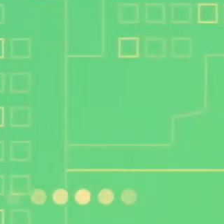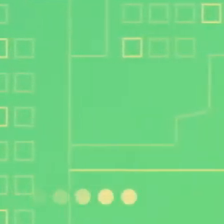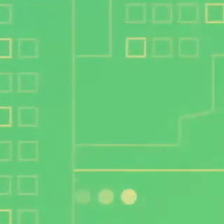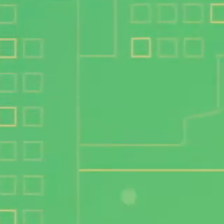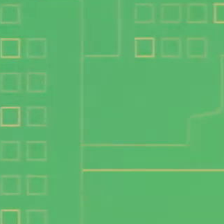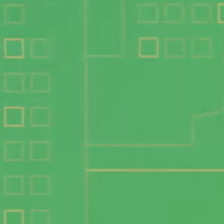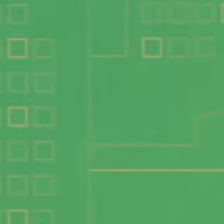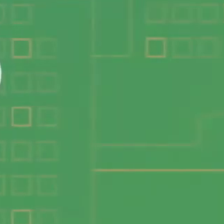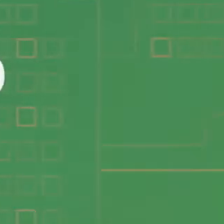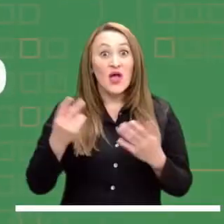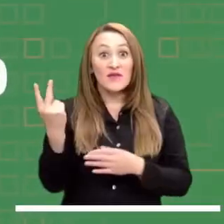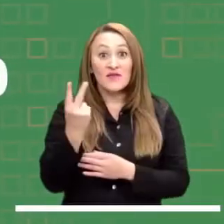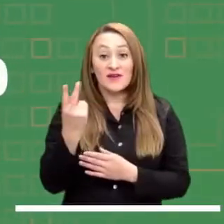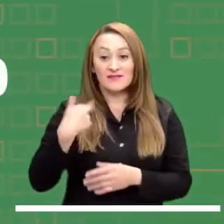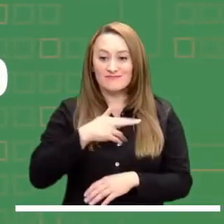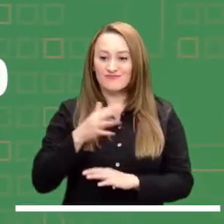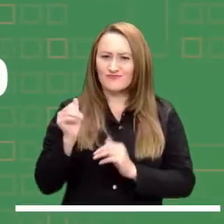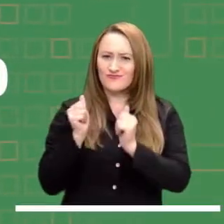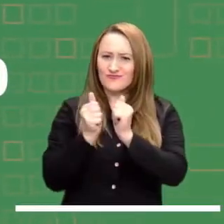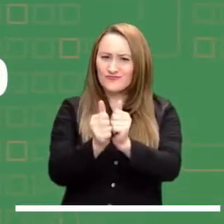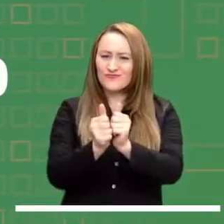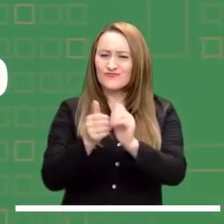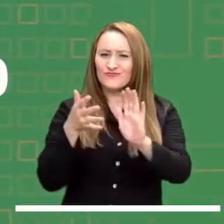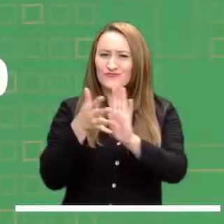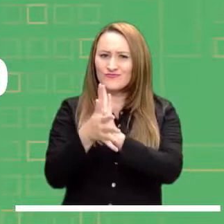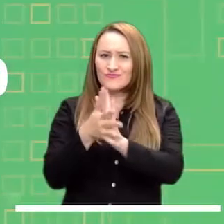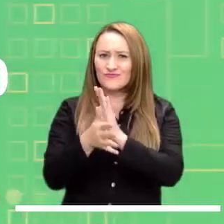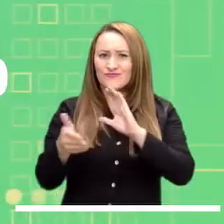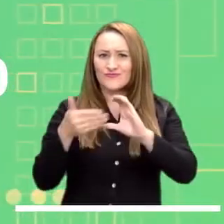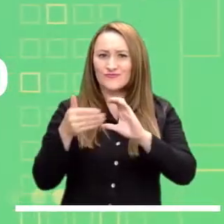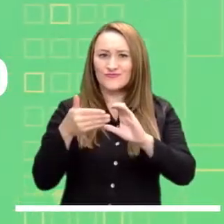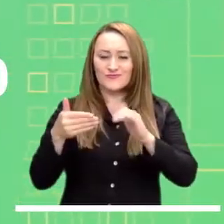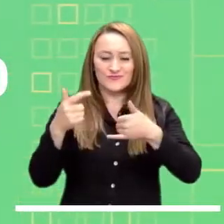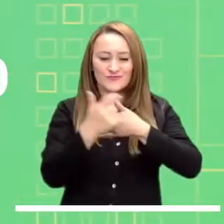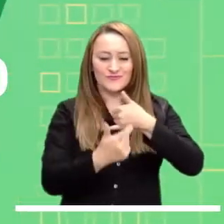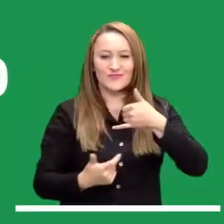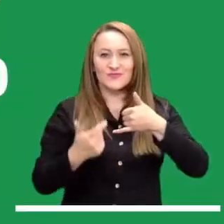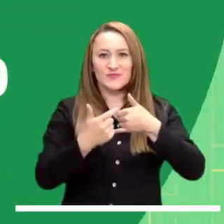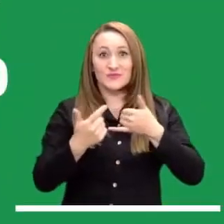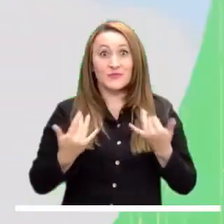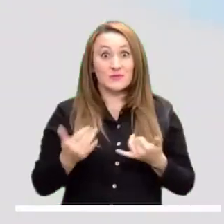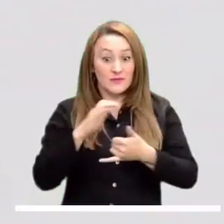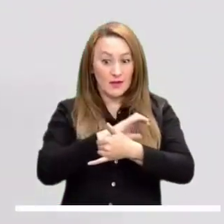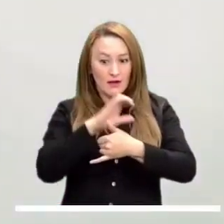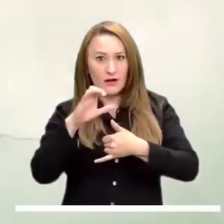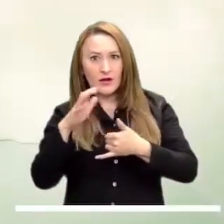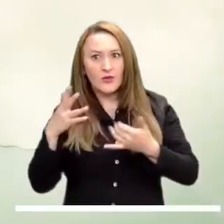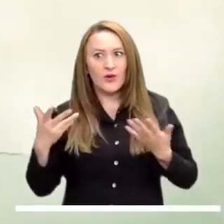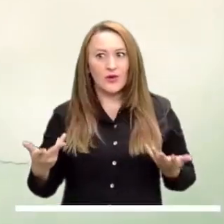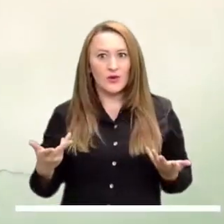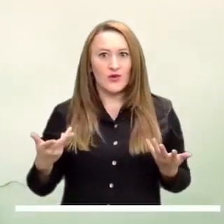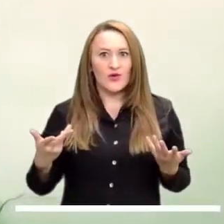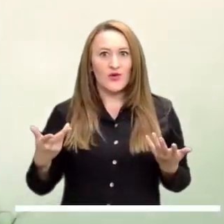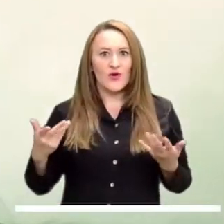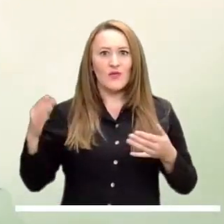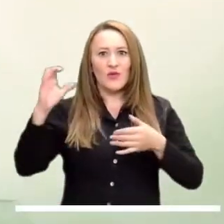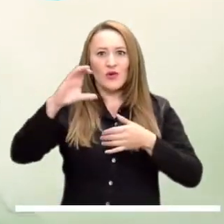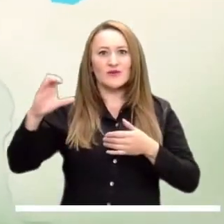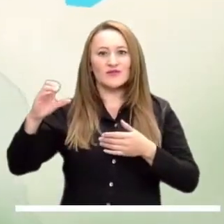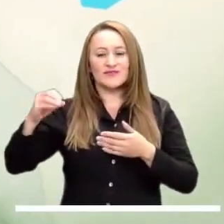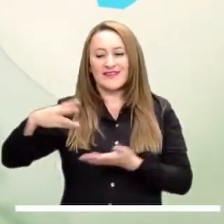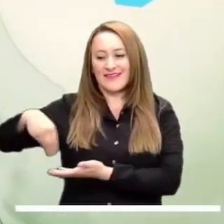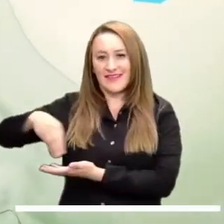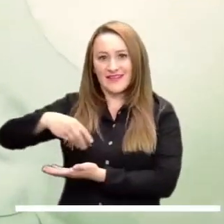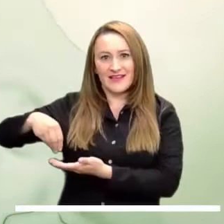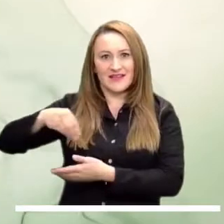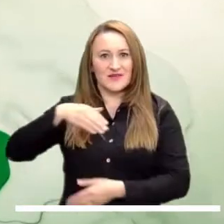Es viernes y nosotros seguimos acompañándolos con la información más reciente del pronóstico del tiempo en las diferentes regiones del país. Las lluvias de esta tarde en